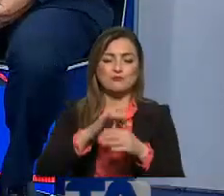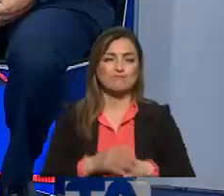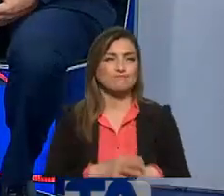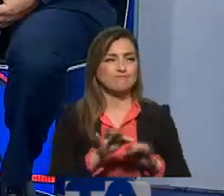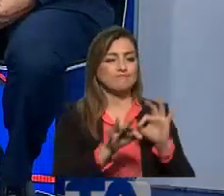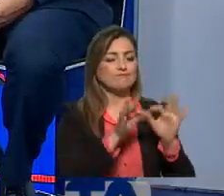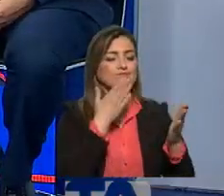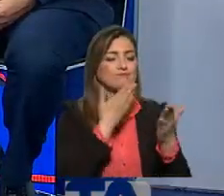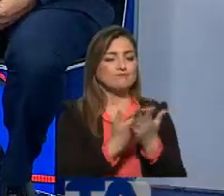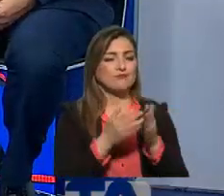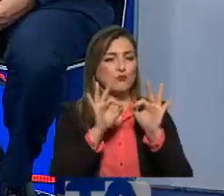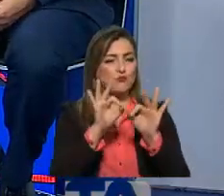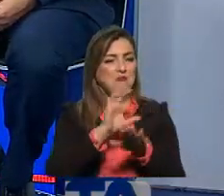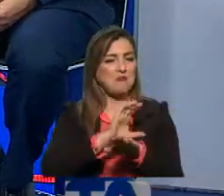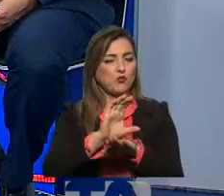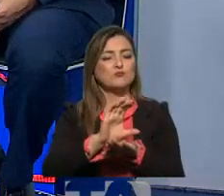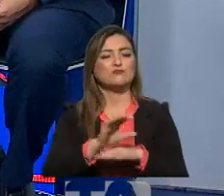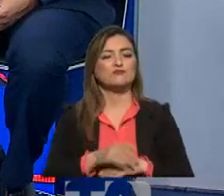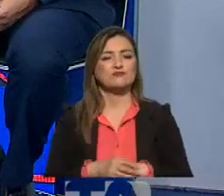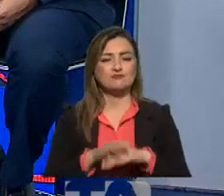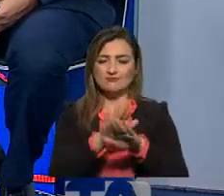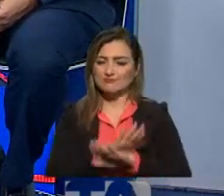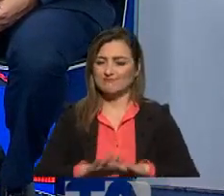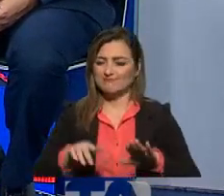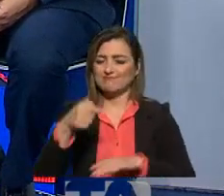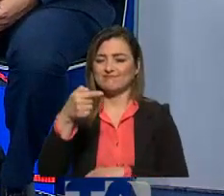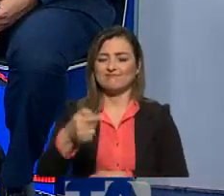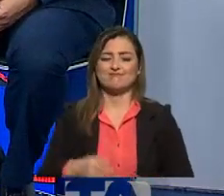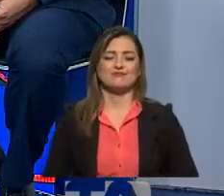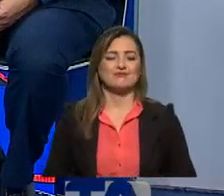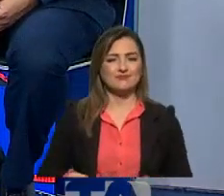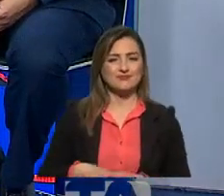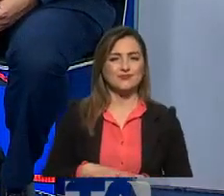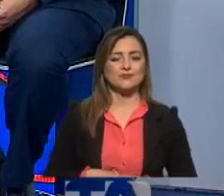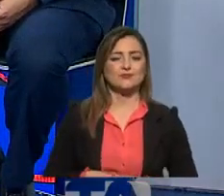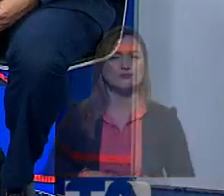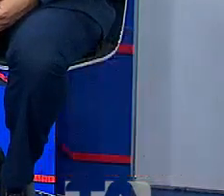Perfecto, excelentes consejos. Con eso nos vemos en el siguiente segmento de Por Tu Salud.